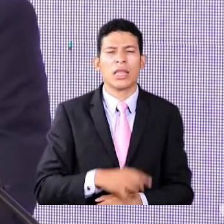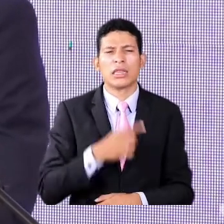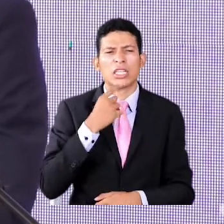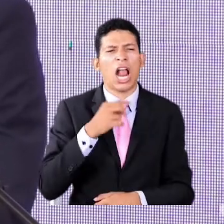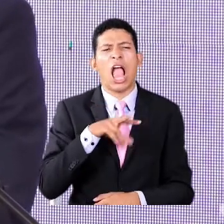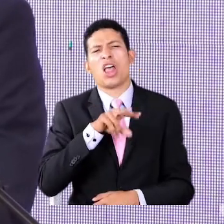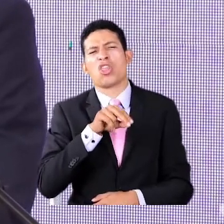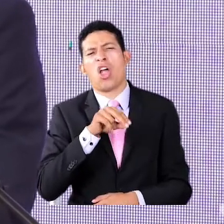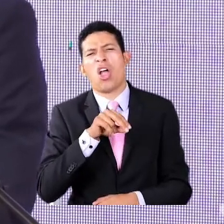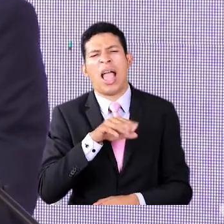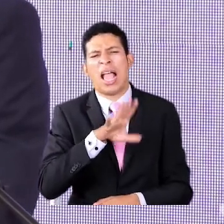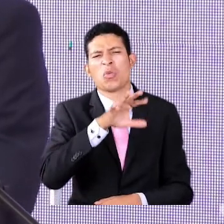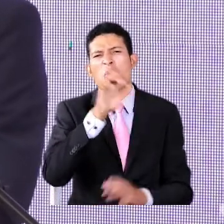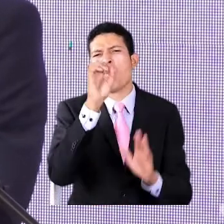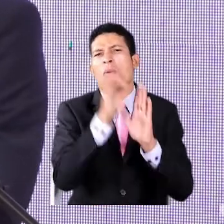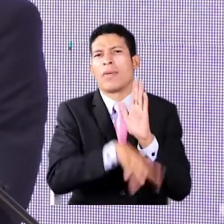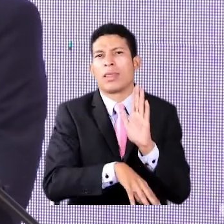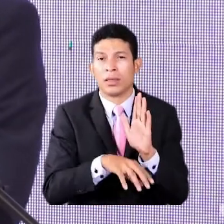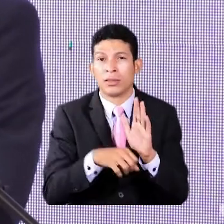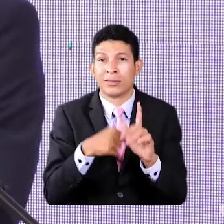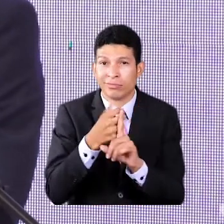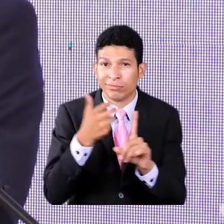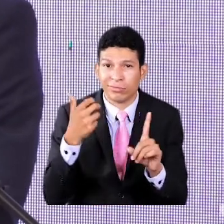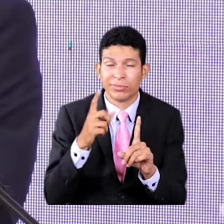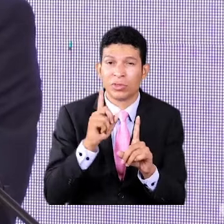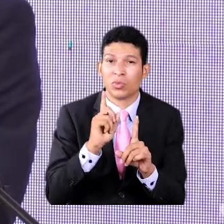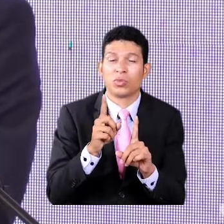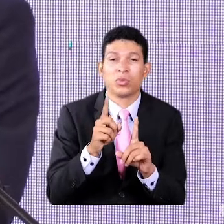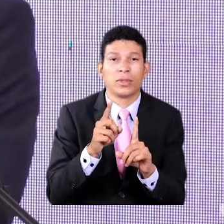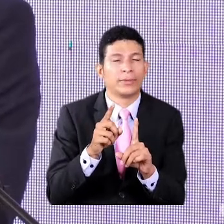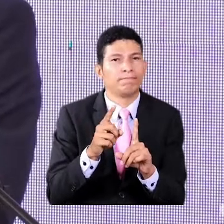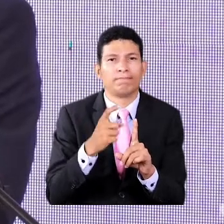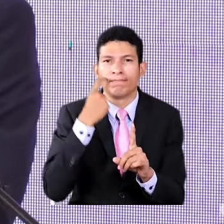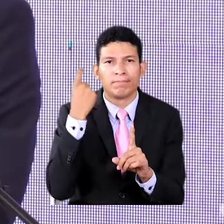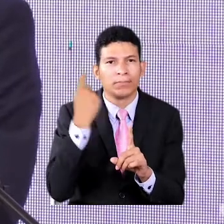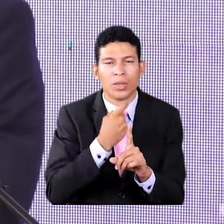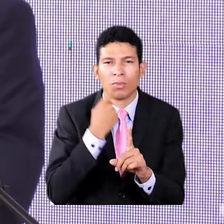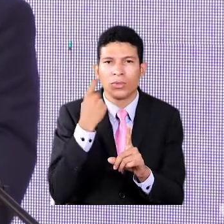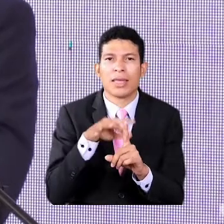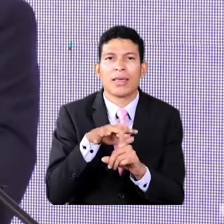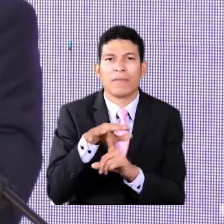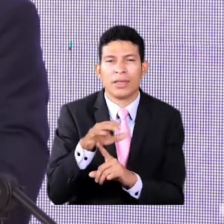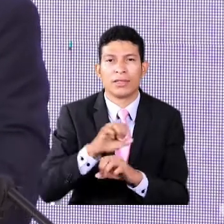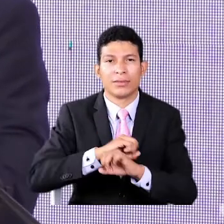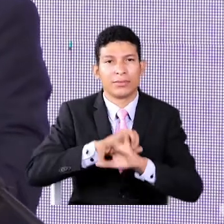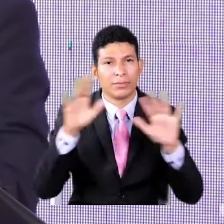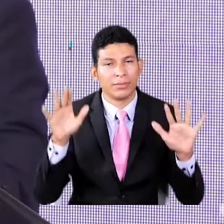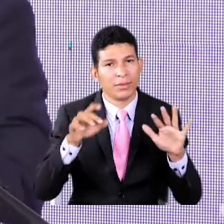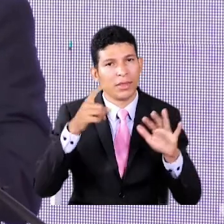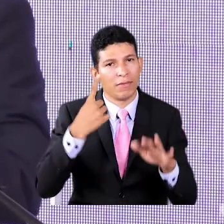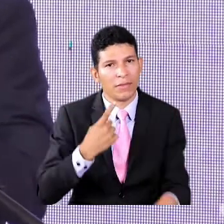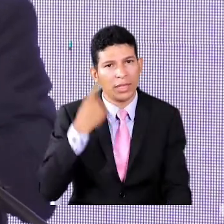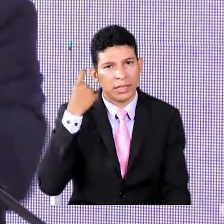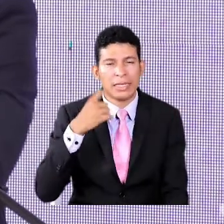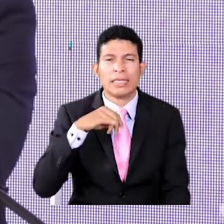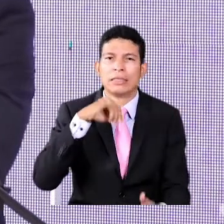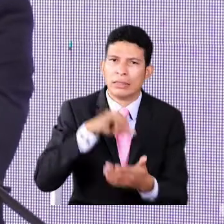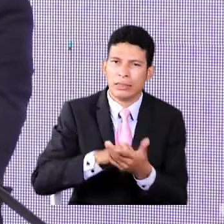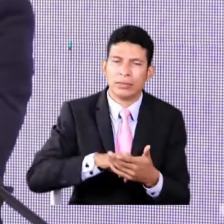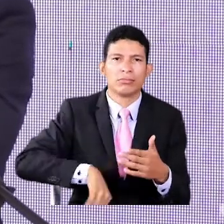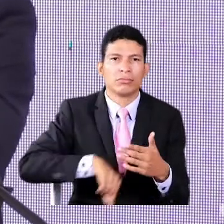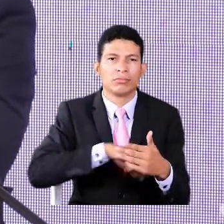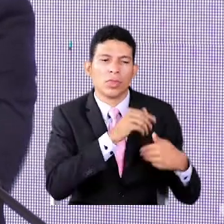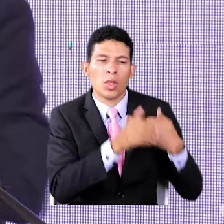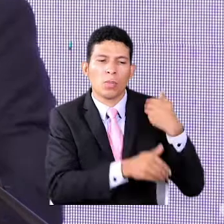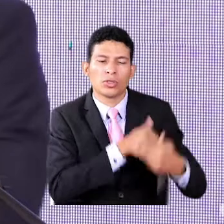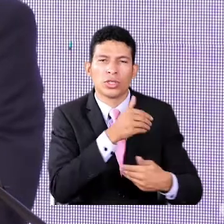minimizar sus impactos compromete la búsqueda y el esclarecimiento de la verdad por ello el proceso de